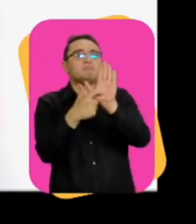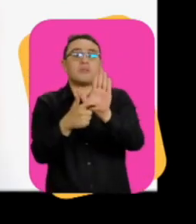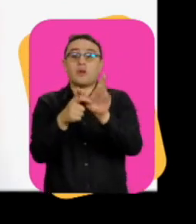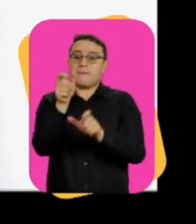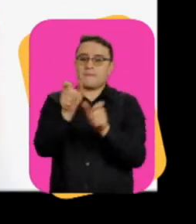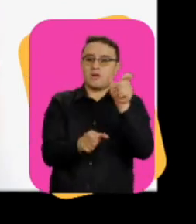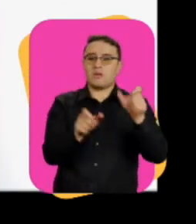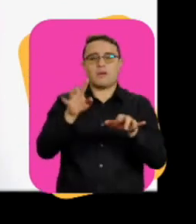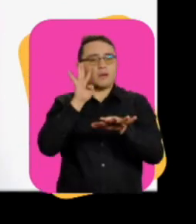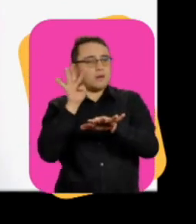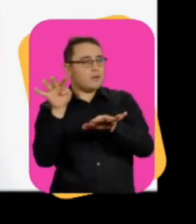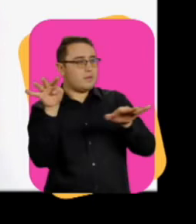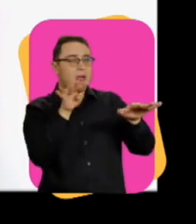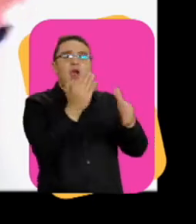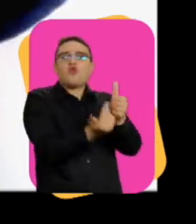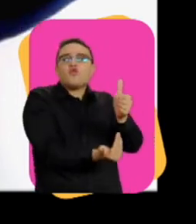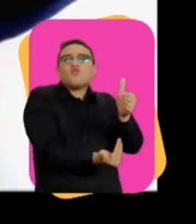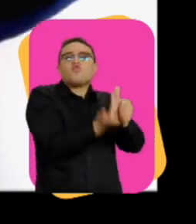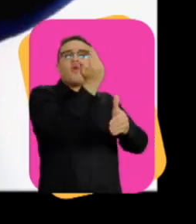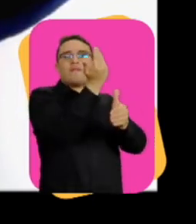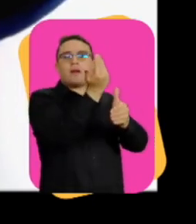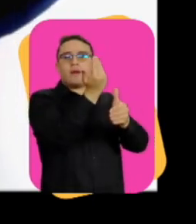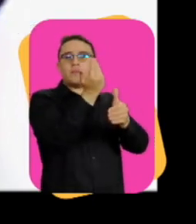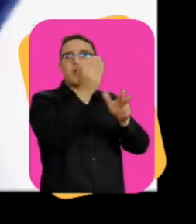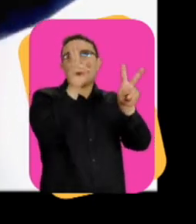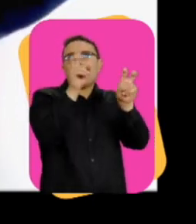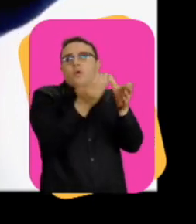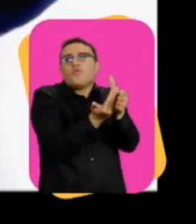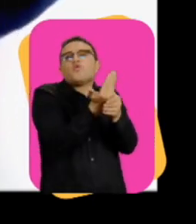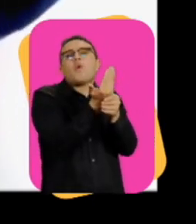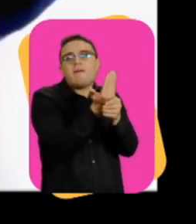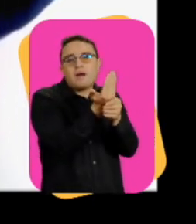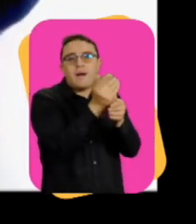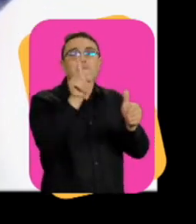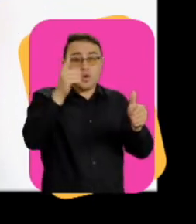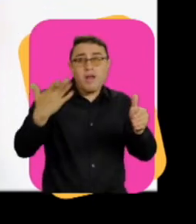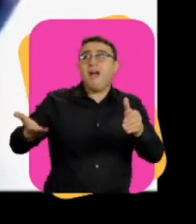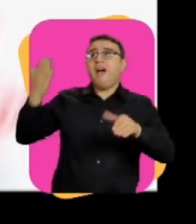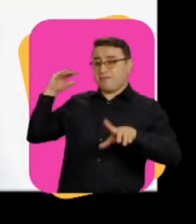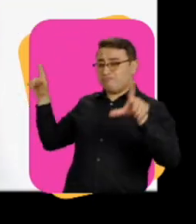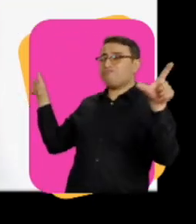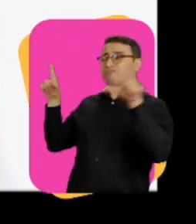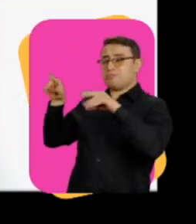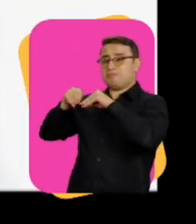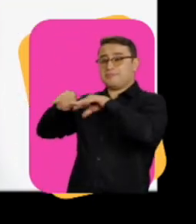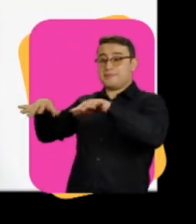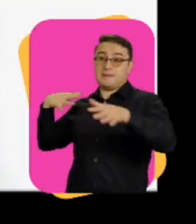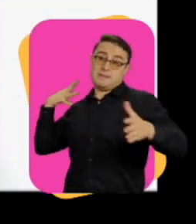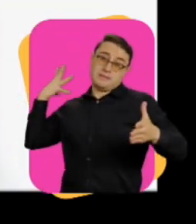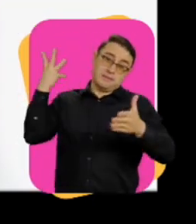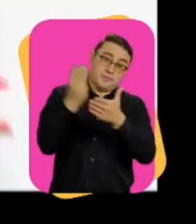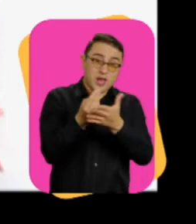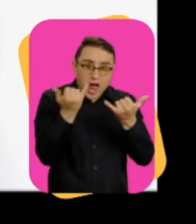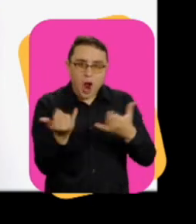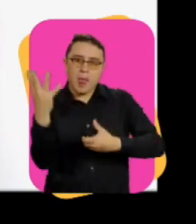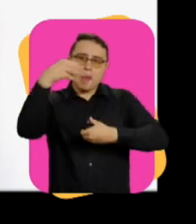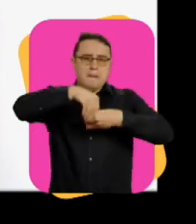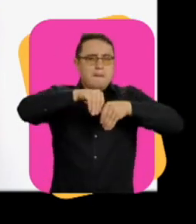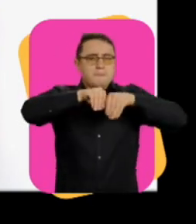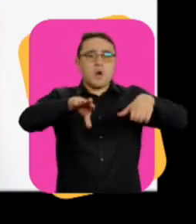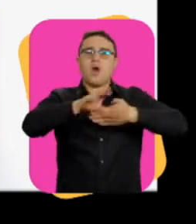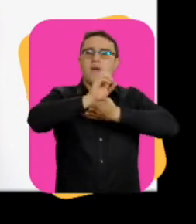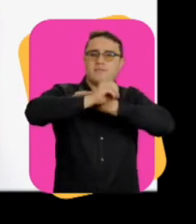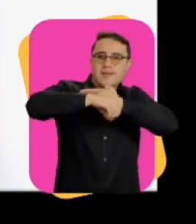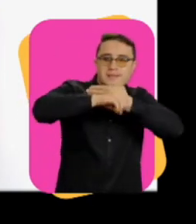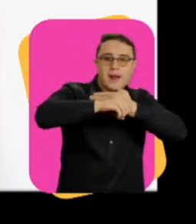nueva, entre comillas nueva, porque es contenidos que ya salieron en la pantalla de televisión, pero que ahora están en Instagram y que uno los puede buscar